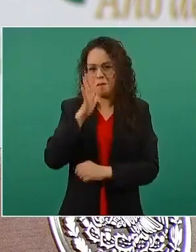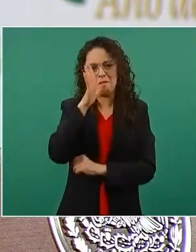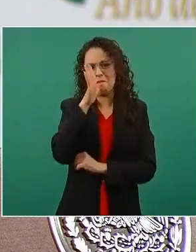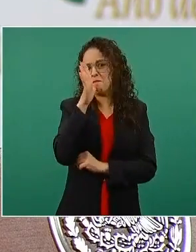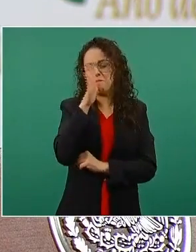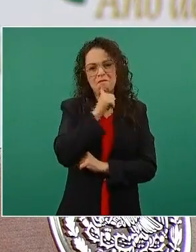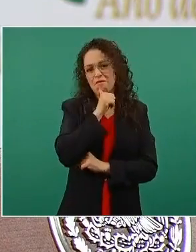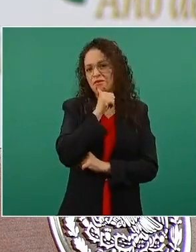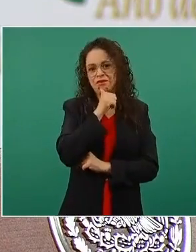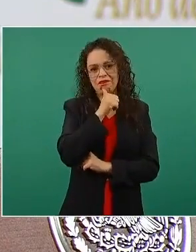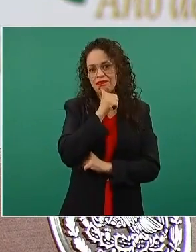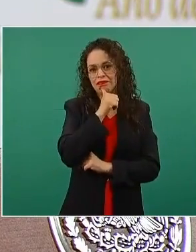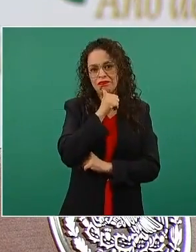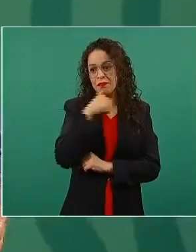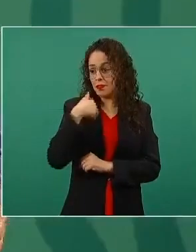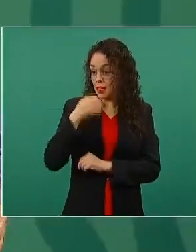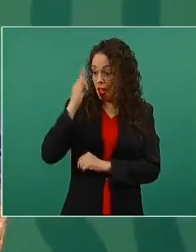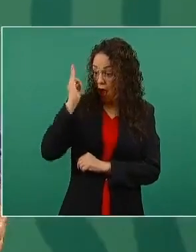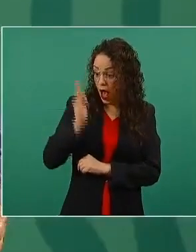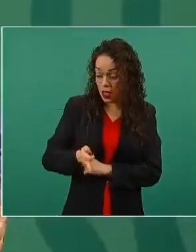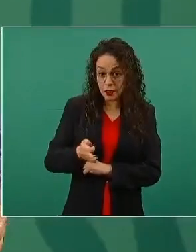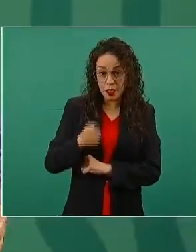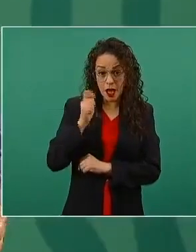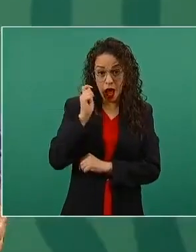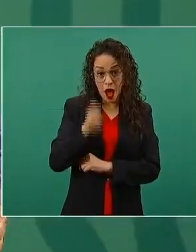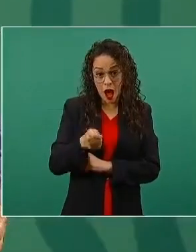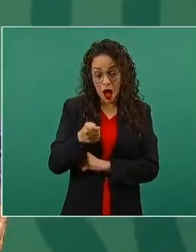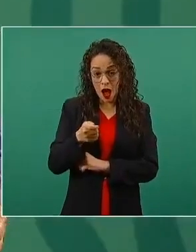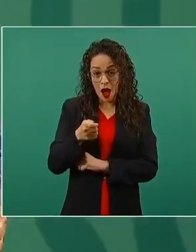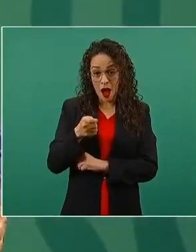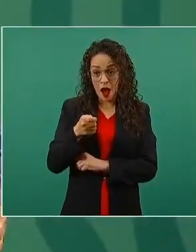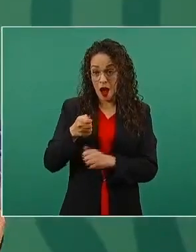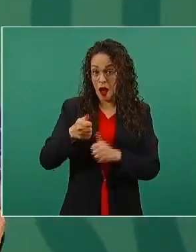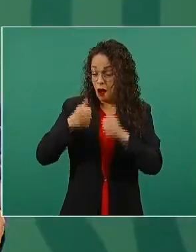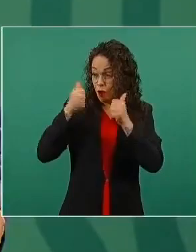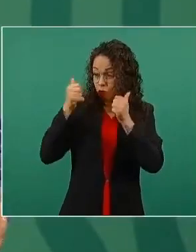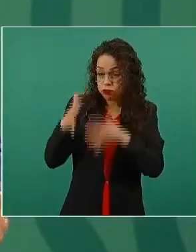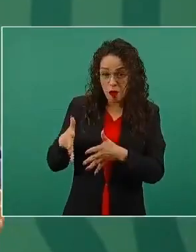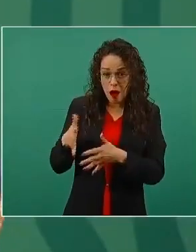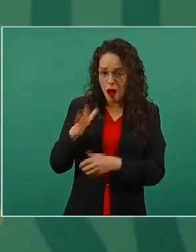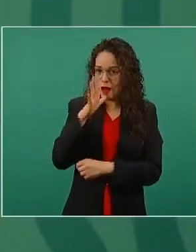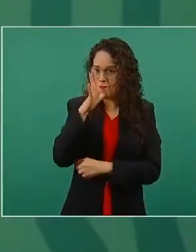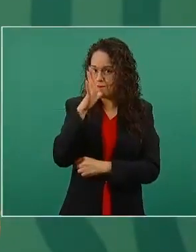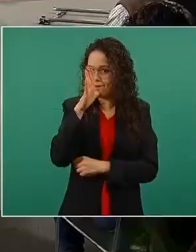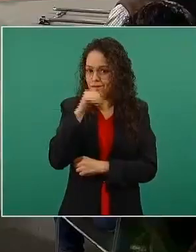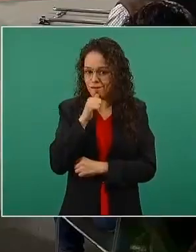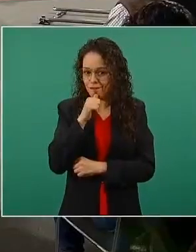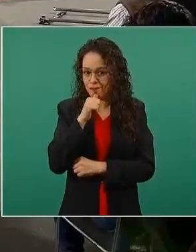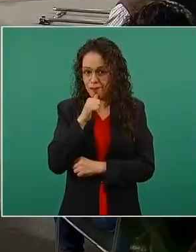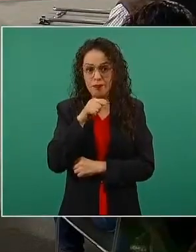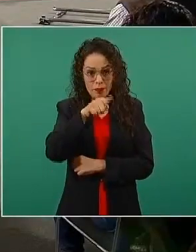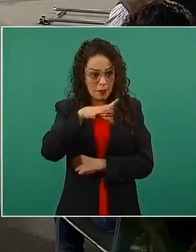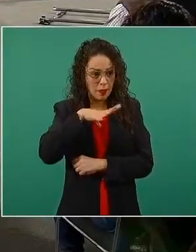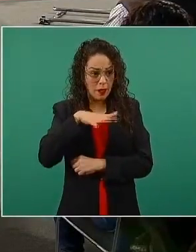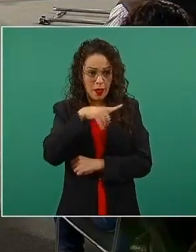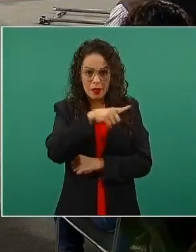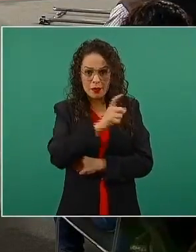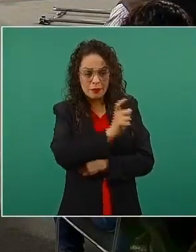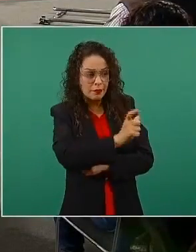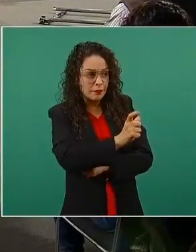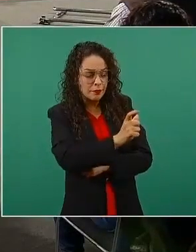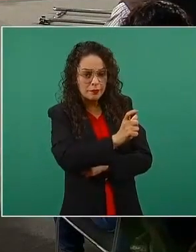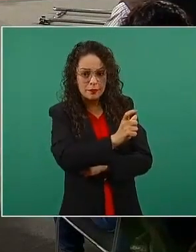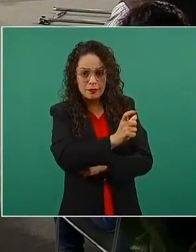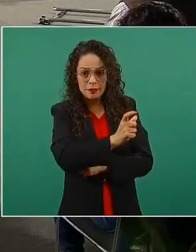de el fraude nunca se había visto un desaseo mayor de un mandatario mexicano en elecciones no hay